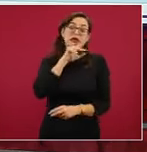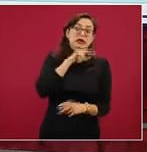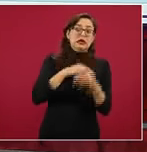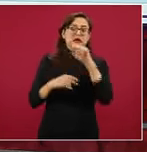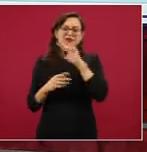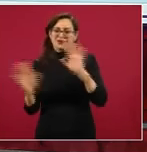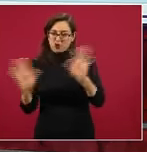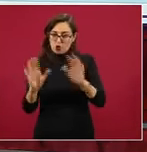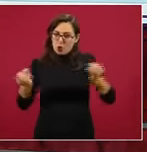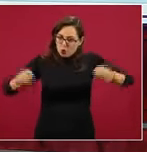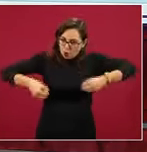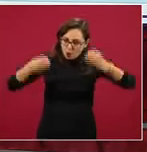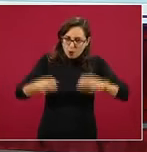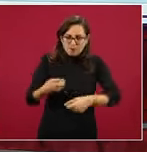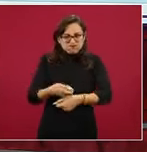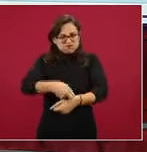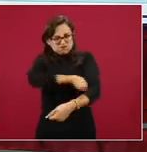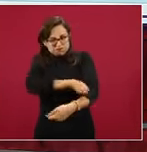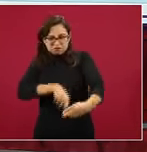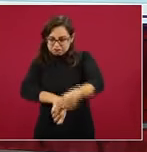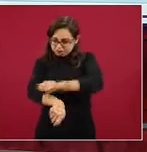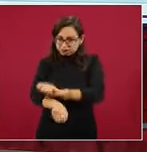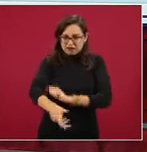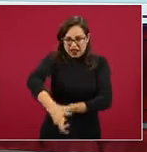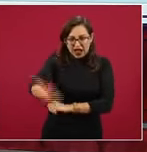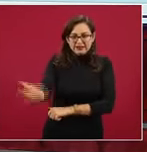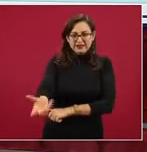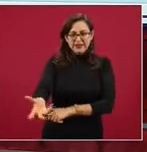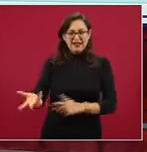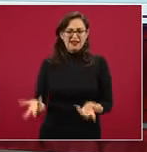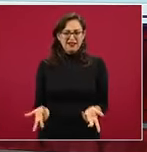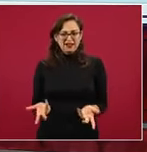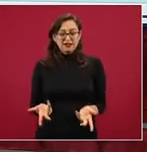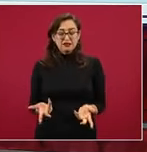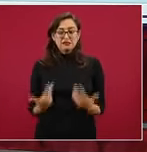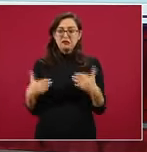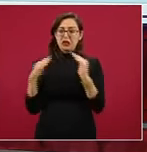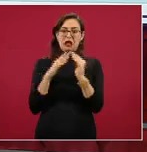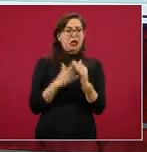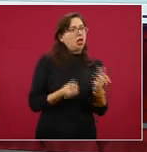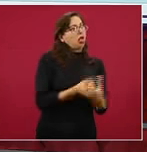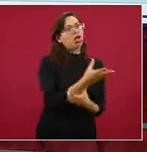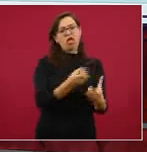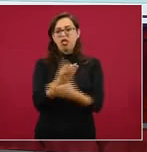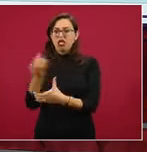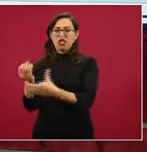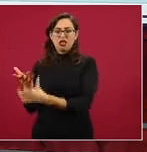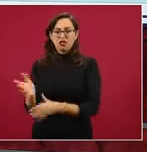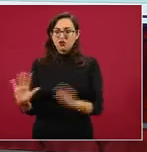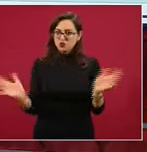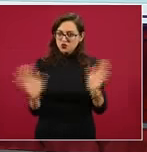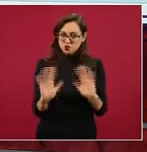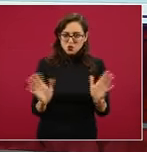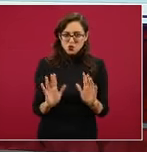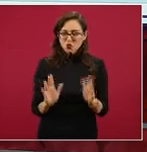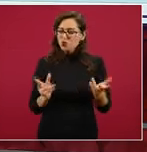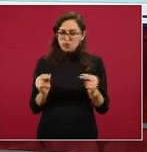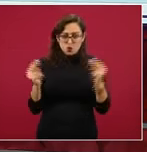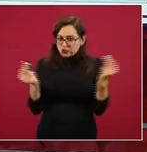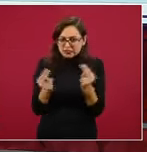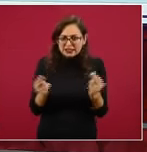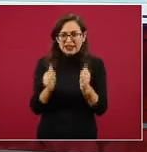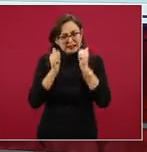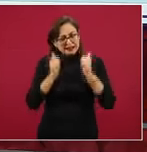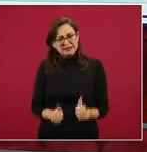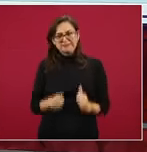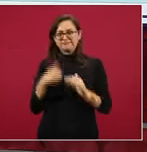ocuparse. No hay que salir si no es necesario, hay que salir a trabajar bien protegido. Hay que lavarse las